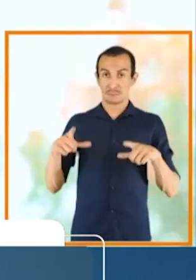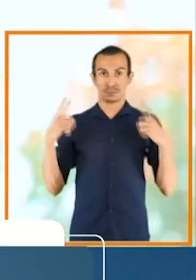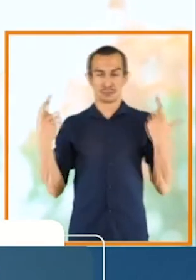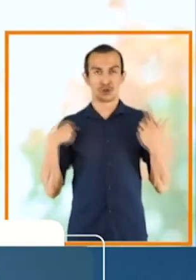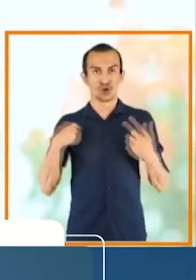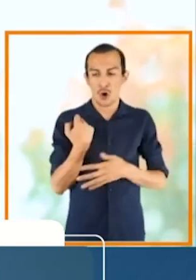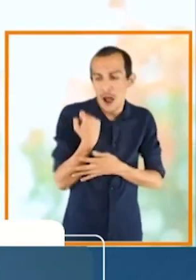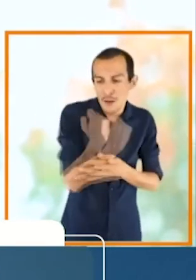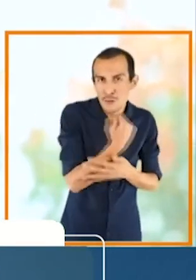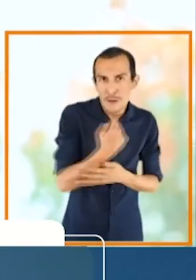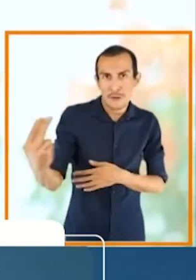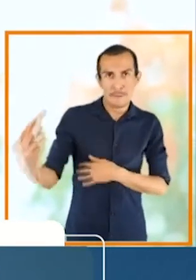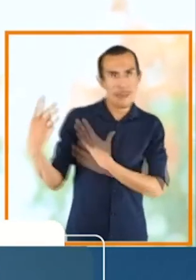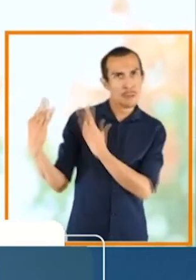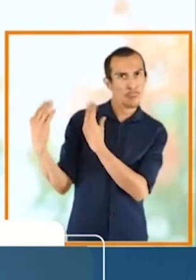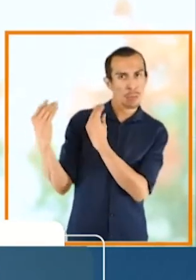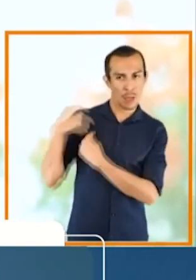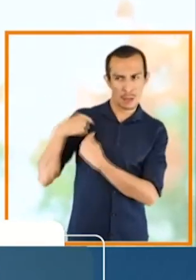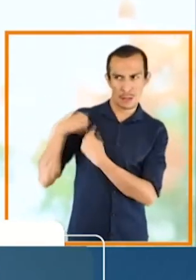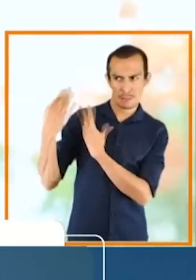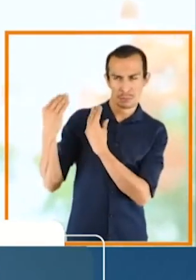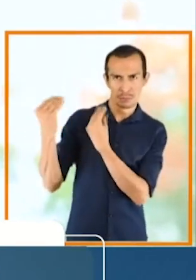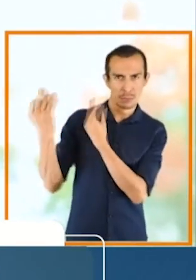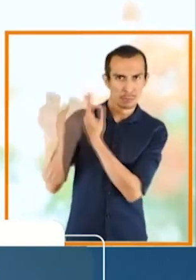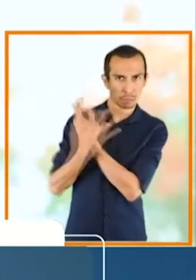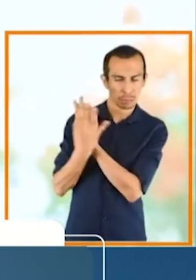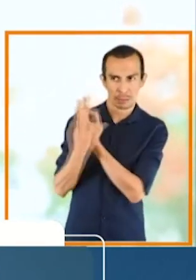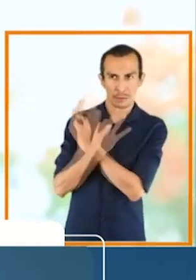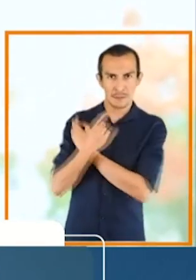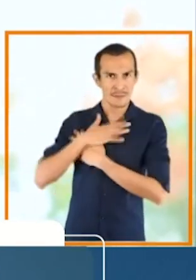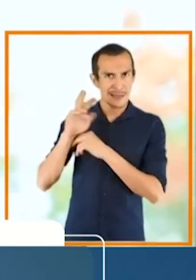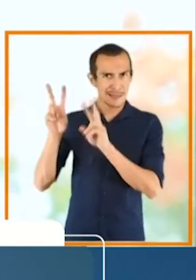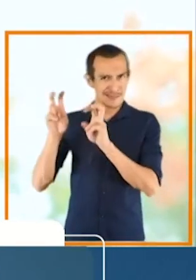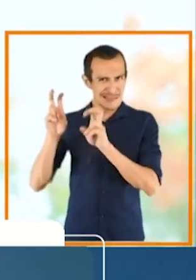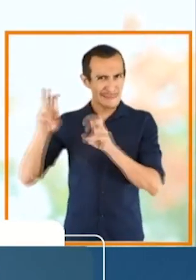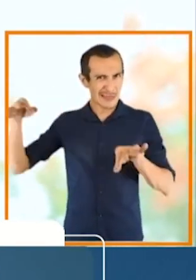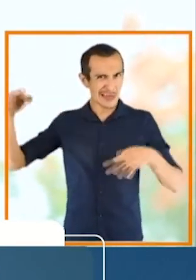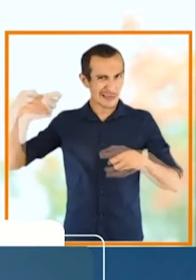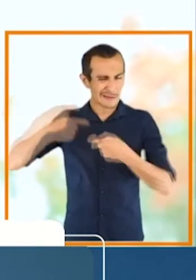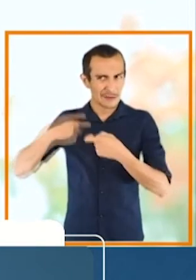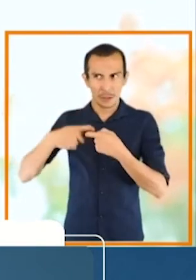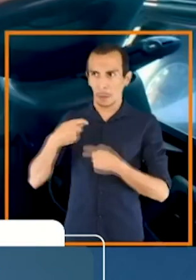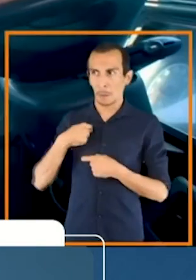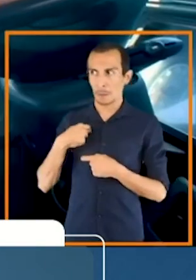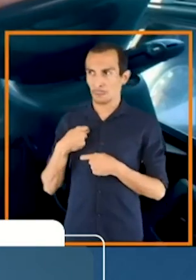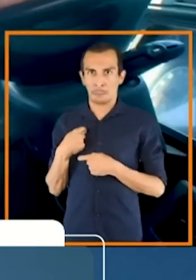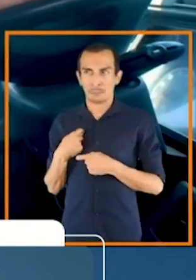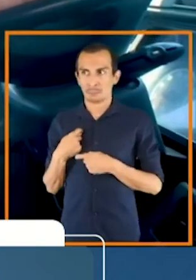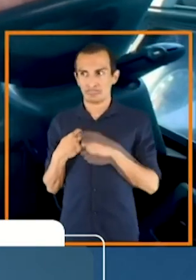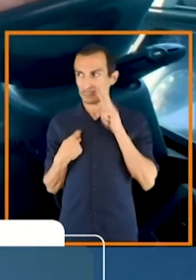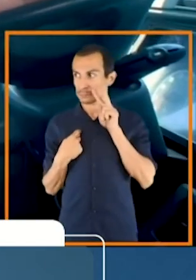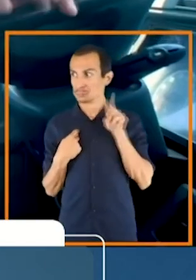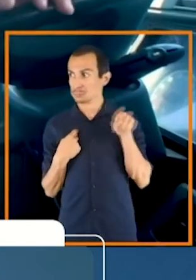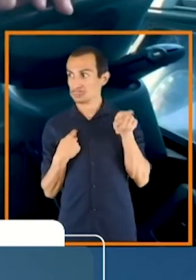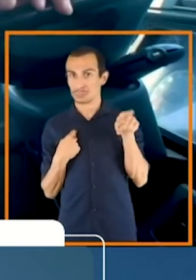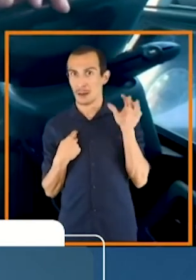empiezan las capacitaciones, todo eso. ¿Y cuándo debiéramos tener al ganador entonces, Catherine? ¿En qué fecha?